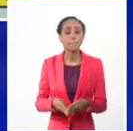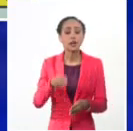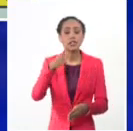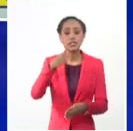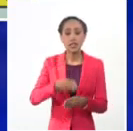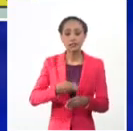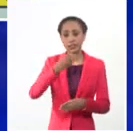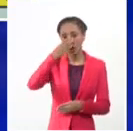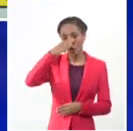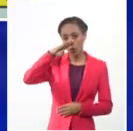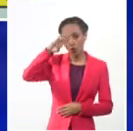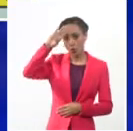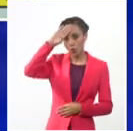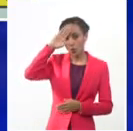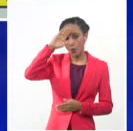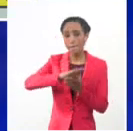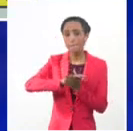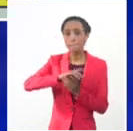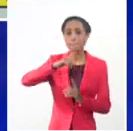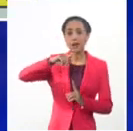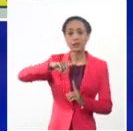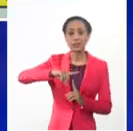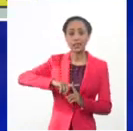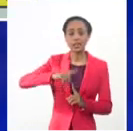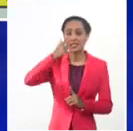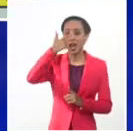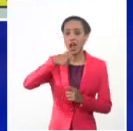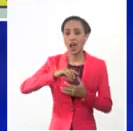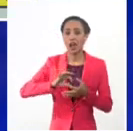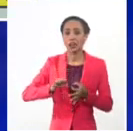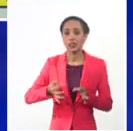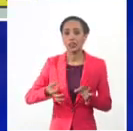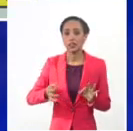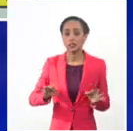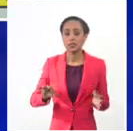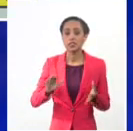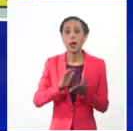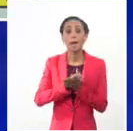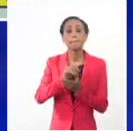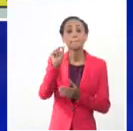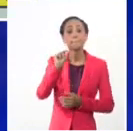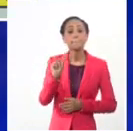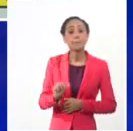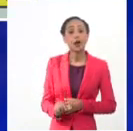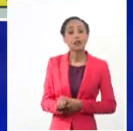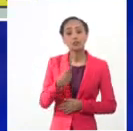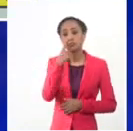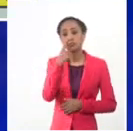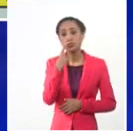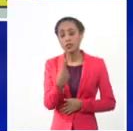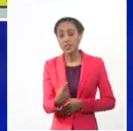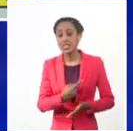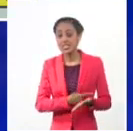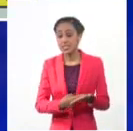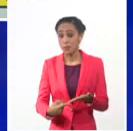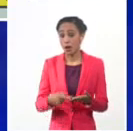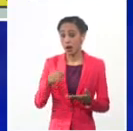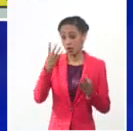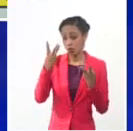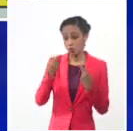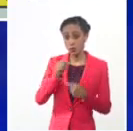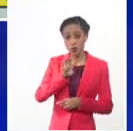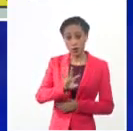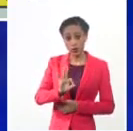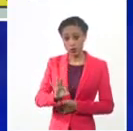Cuba, Matanzas, Artemisa y Mayabeque presentan en la semana 48